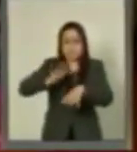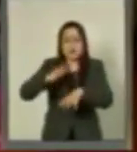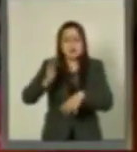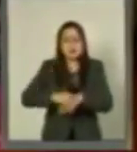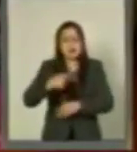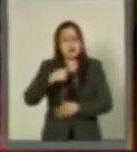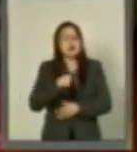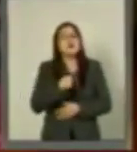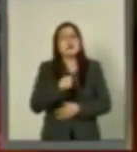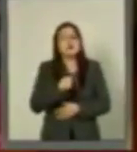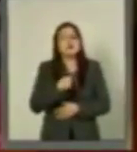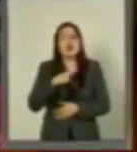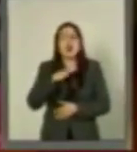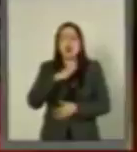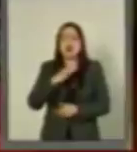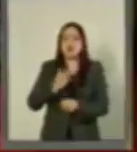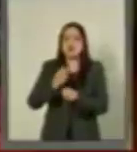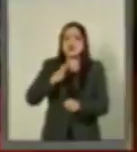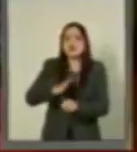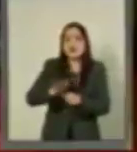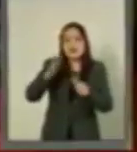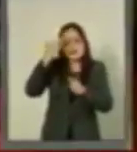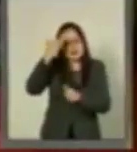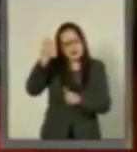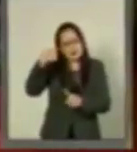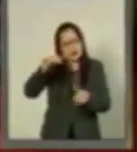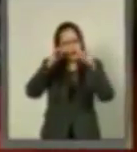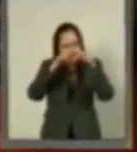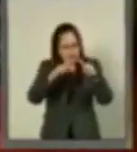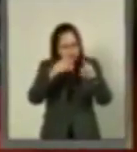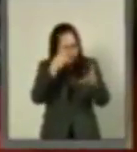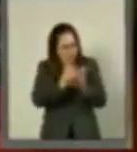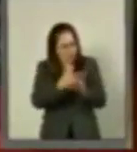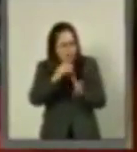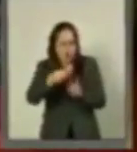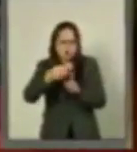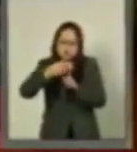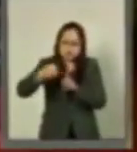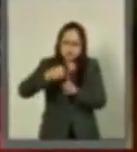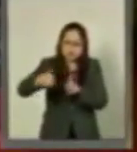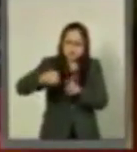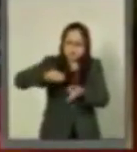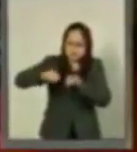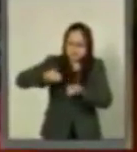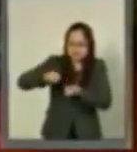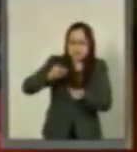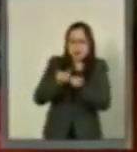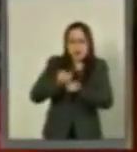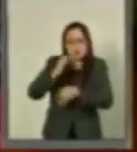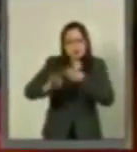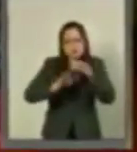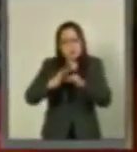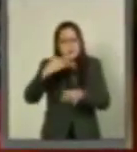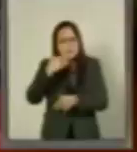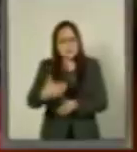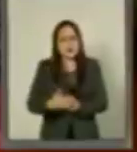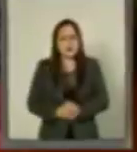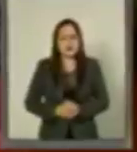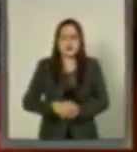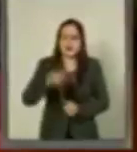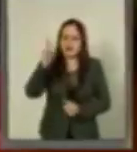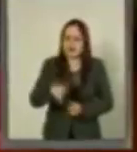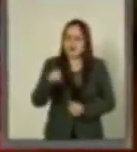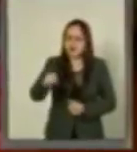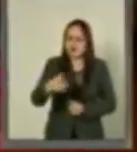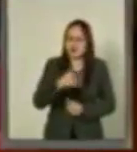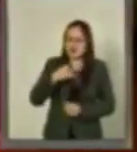tenido el tiempo suficiente no para atenderlas, sino para conducirlas y buscar que sean efectivas. ¿De verdad usted le pone